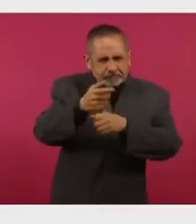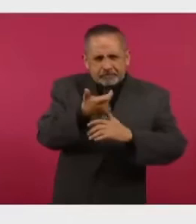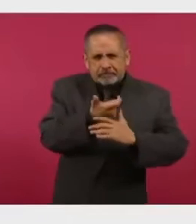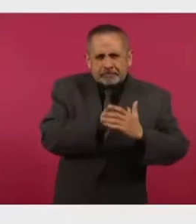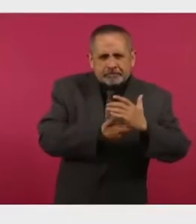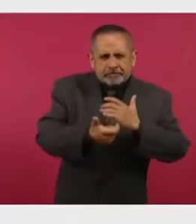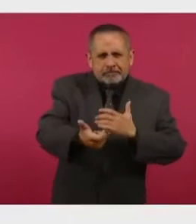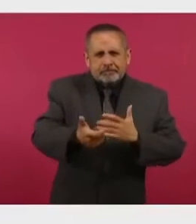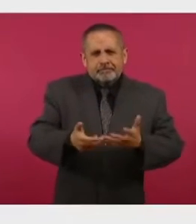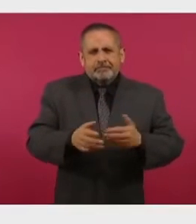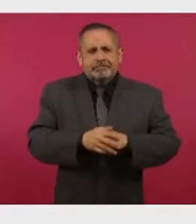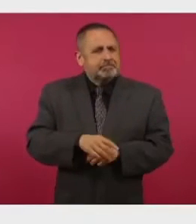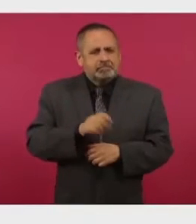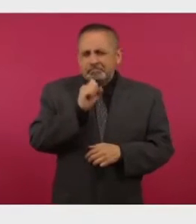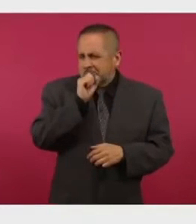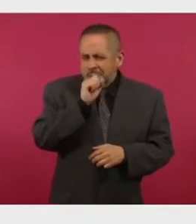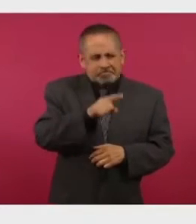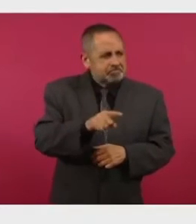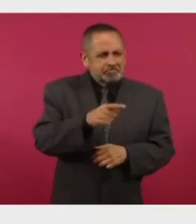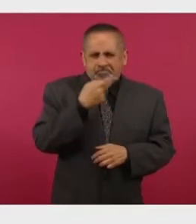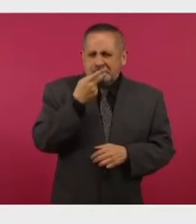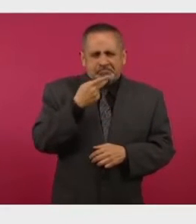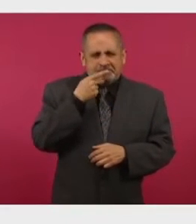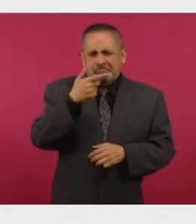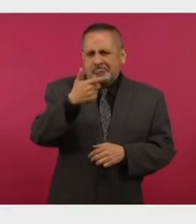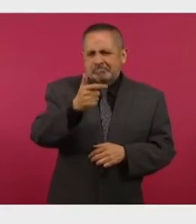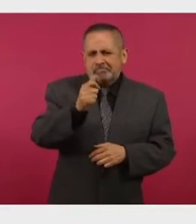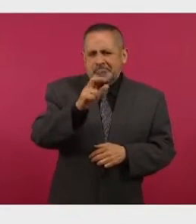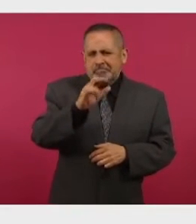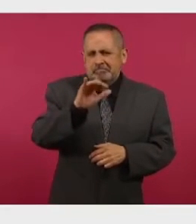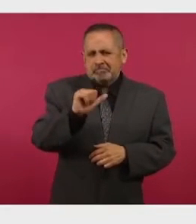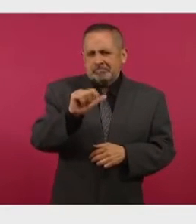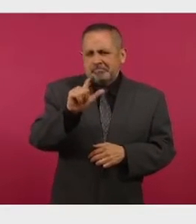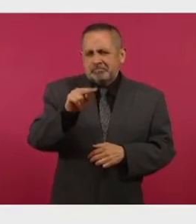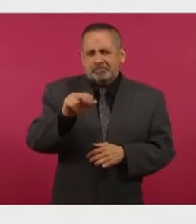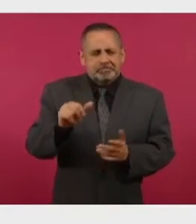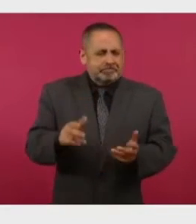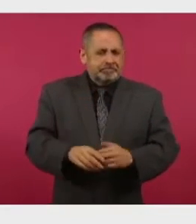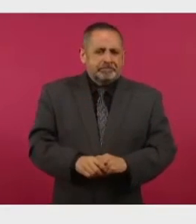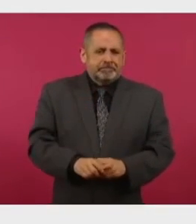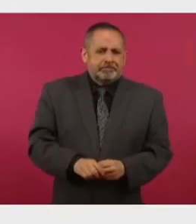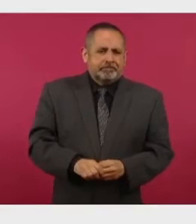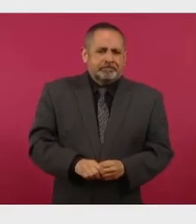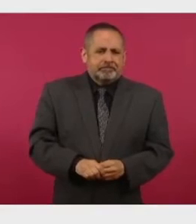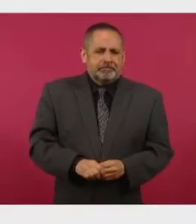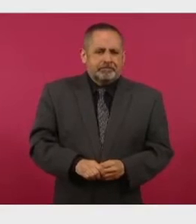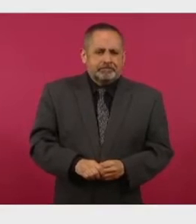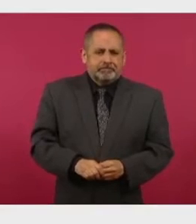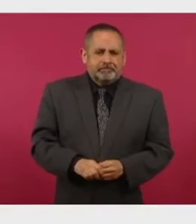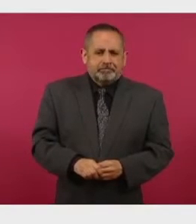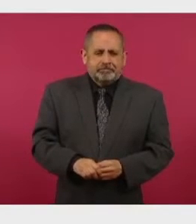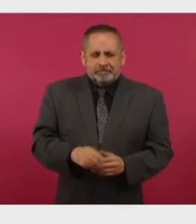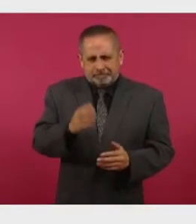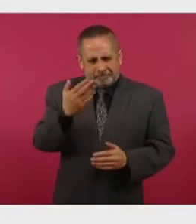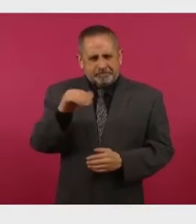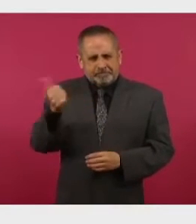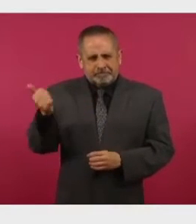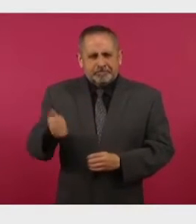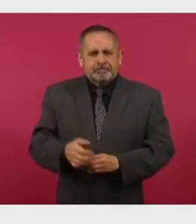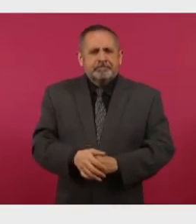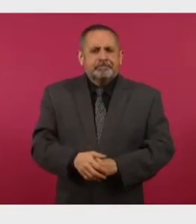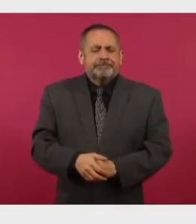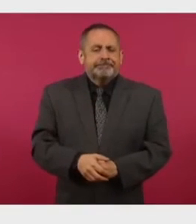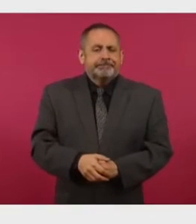billetes. Tampoco estuvo. No fue nota. La de García Luna. Síguele.